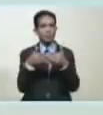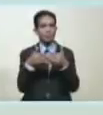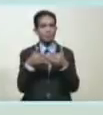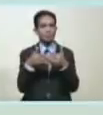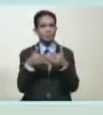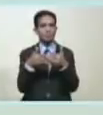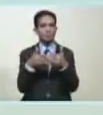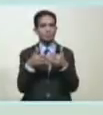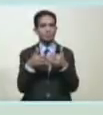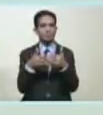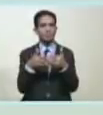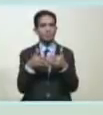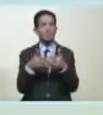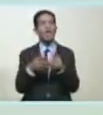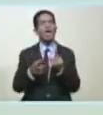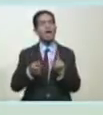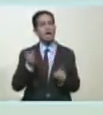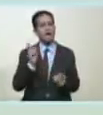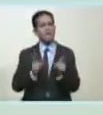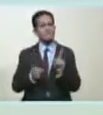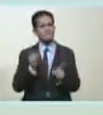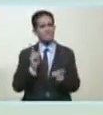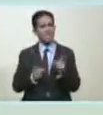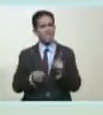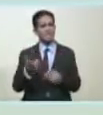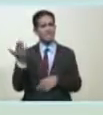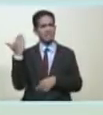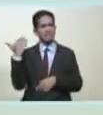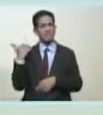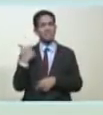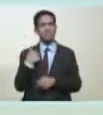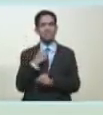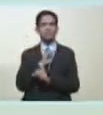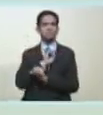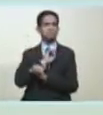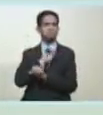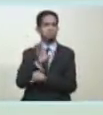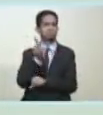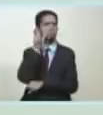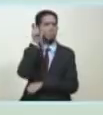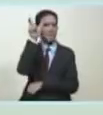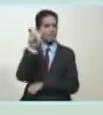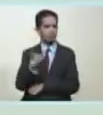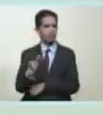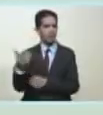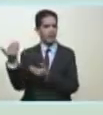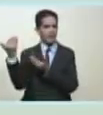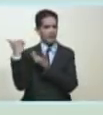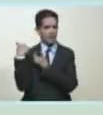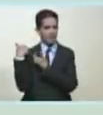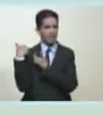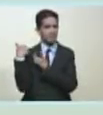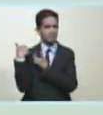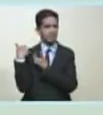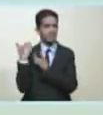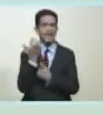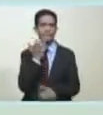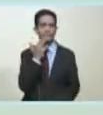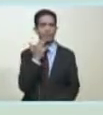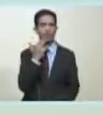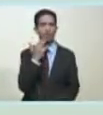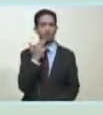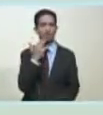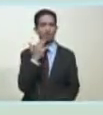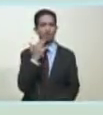En algunas oportunidades he mandado a enviados especiales, como recientemente, hace meses